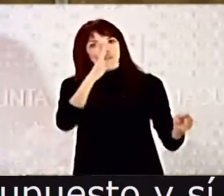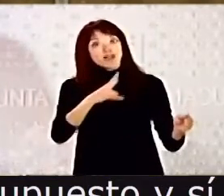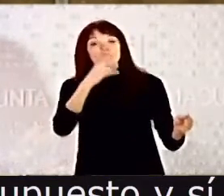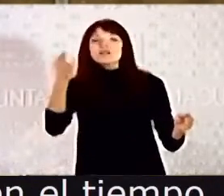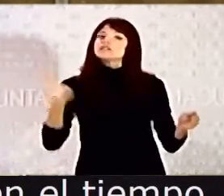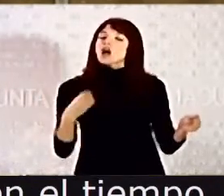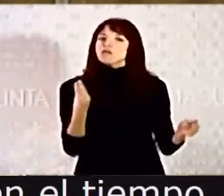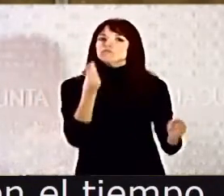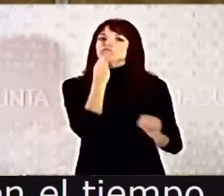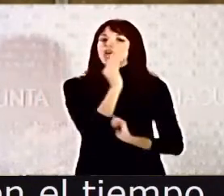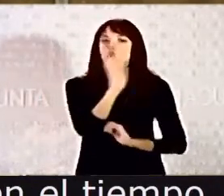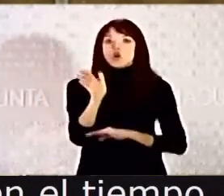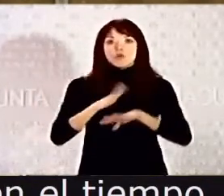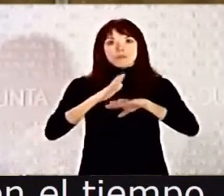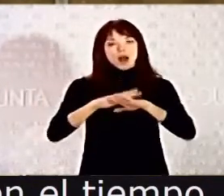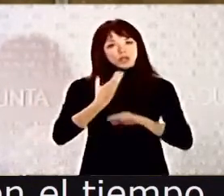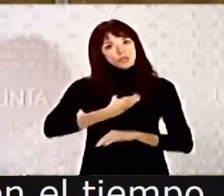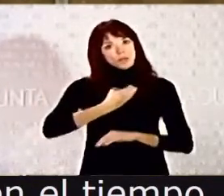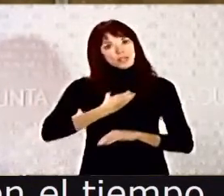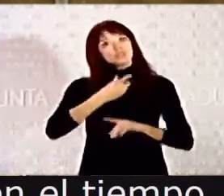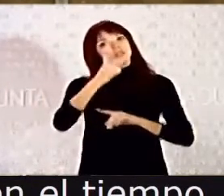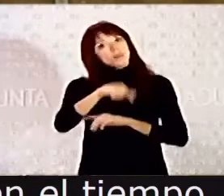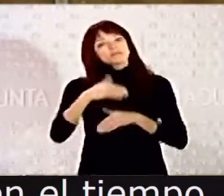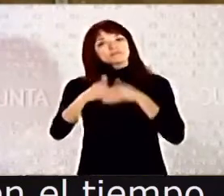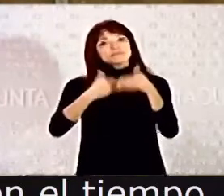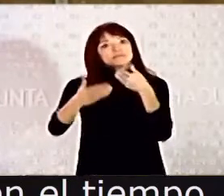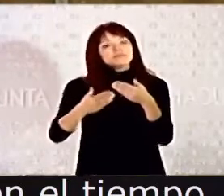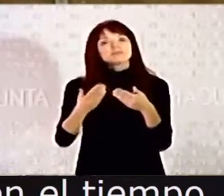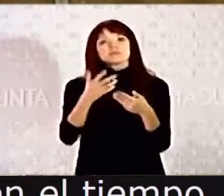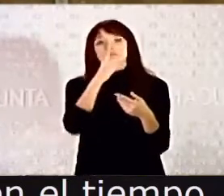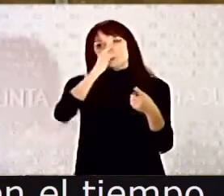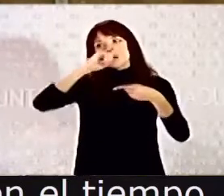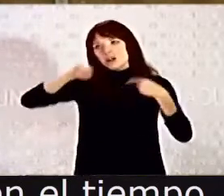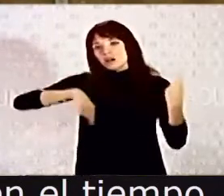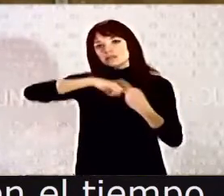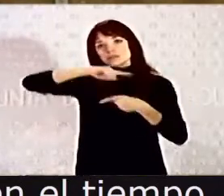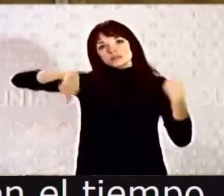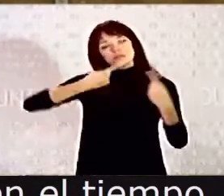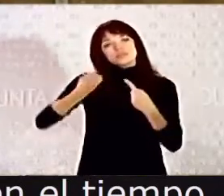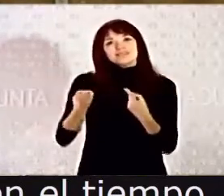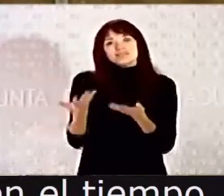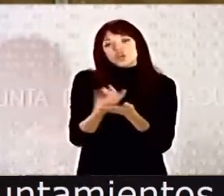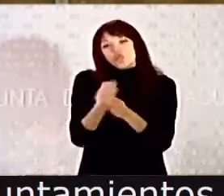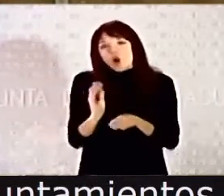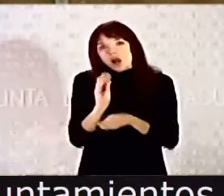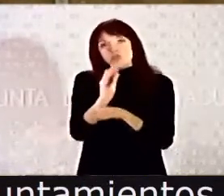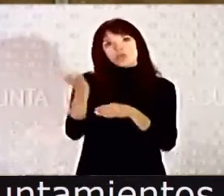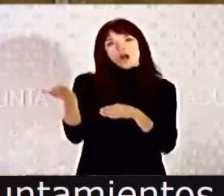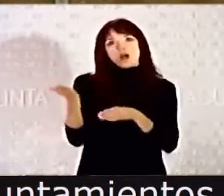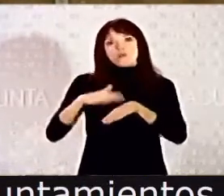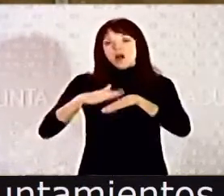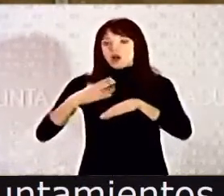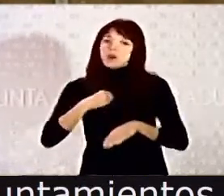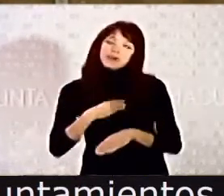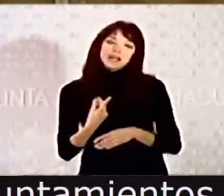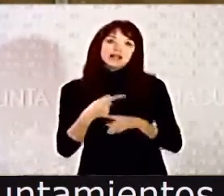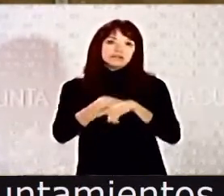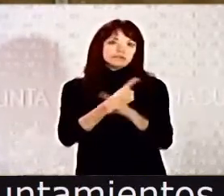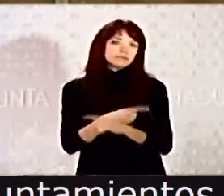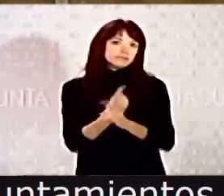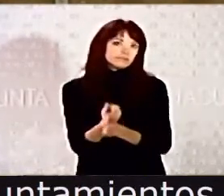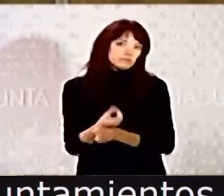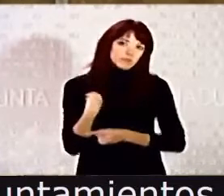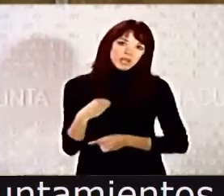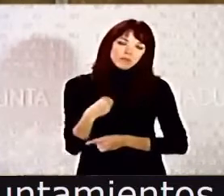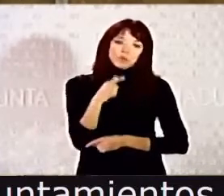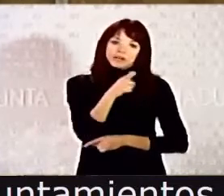mucho mejor también para los propios ayuntamientos que todos los años tienen que este tipo de ayudas, hacer los mismos papeles todos los años, pues también